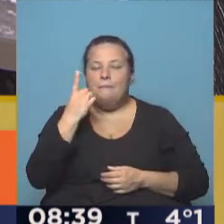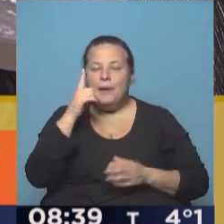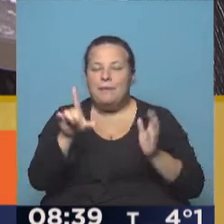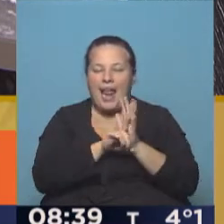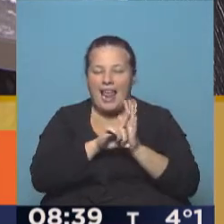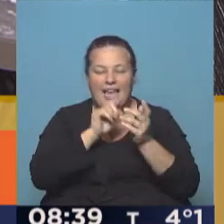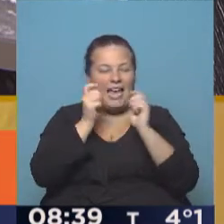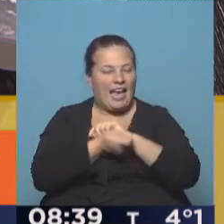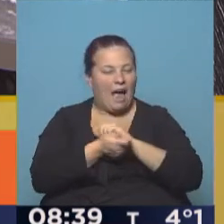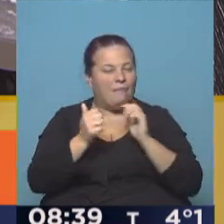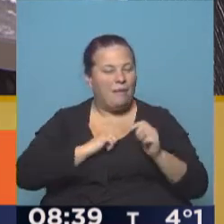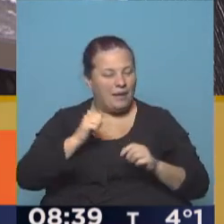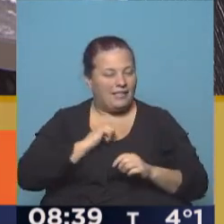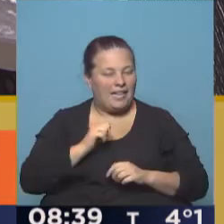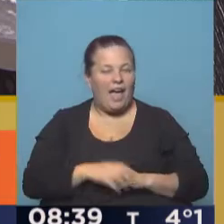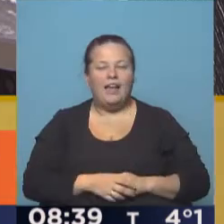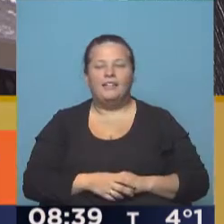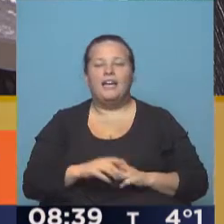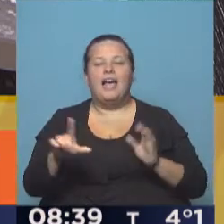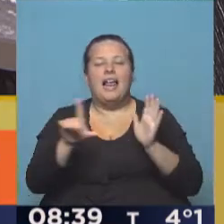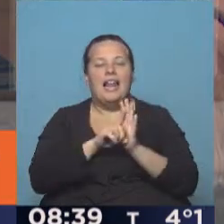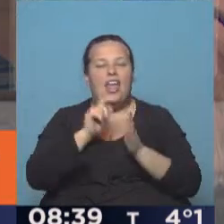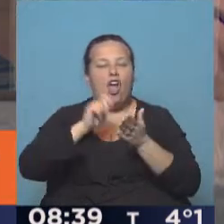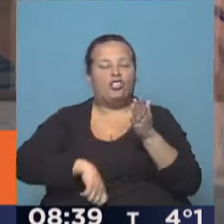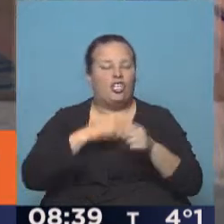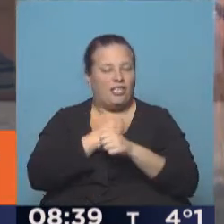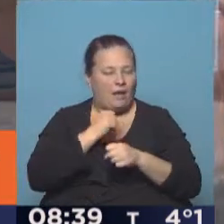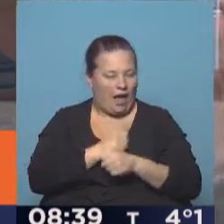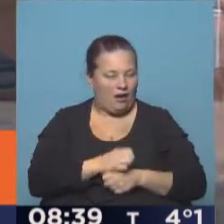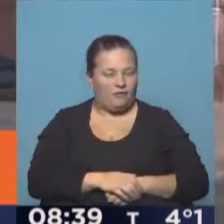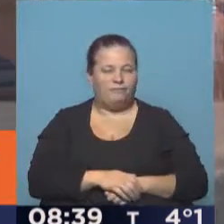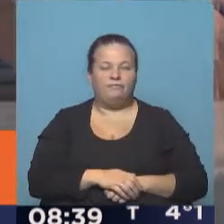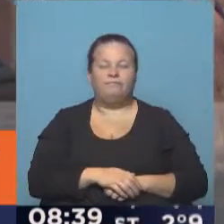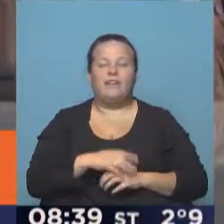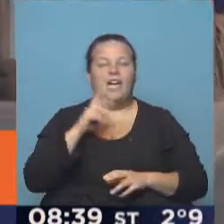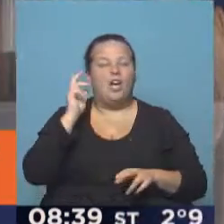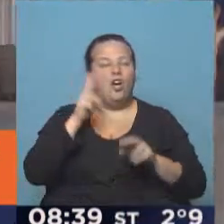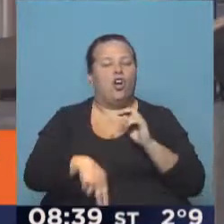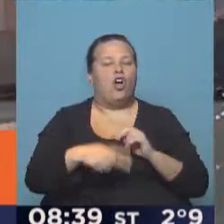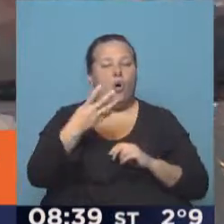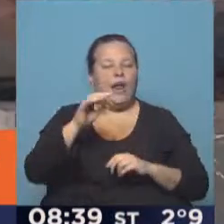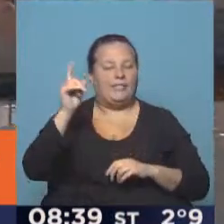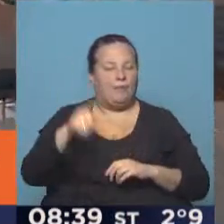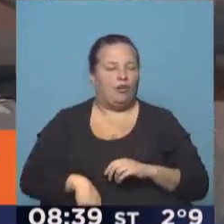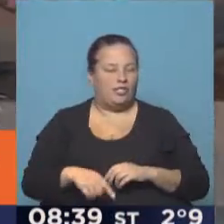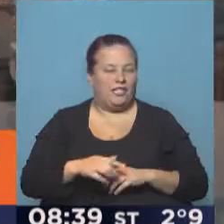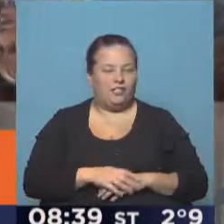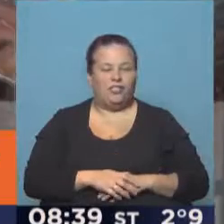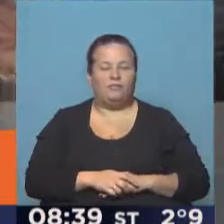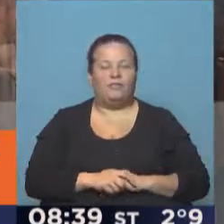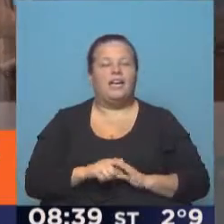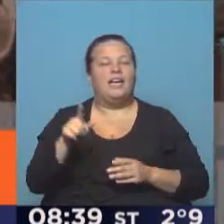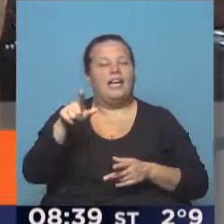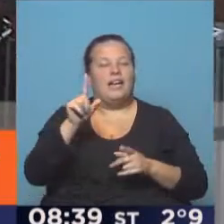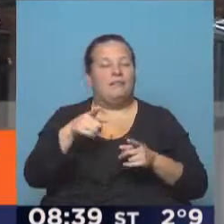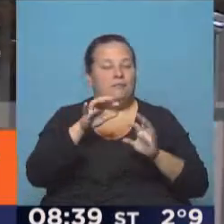que modifica la dictadura es la ley de contrato de trabajo. Le corta el 40% de lo que era esa ley. Que escribe una